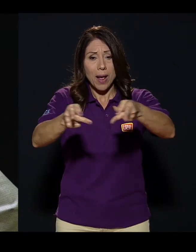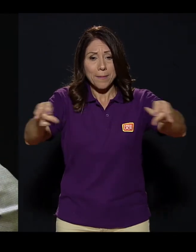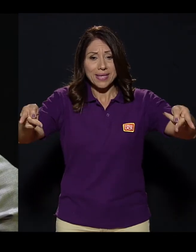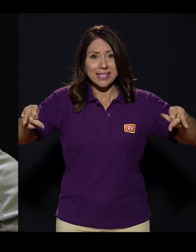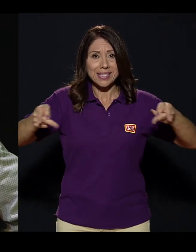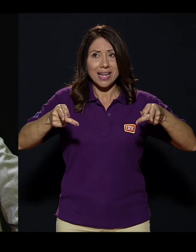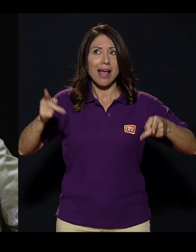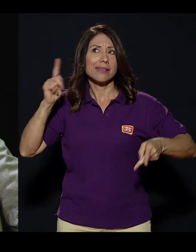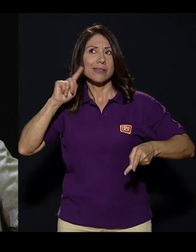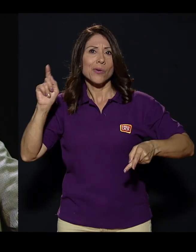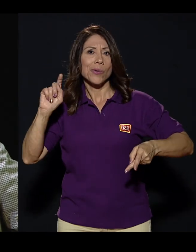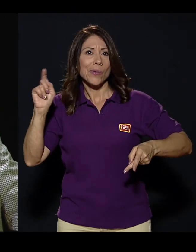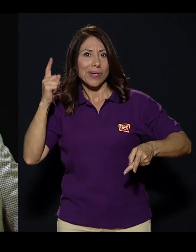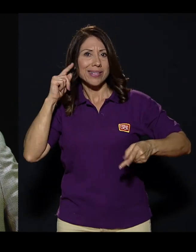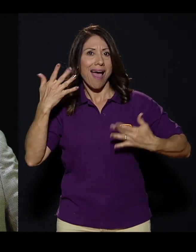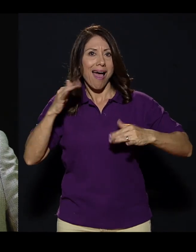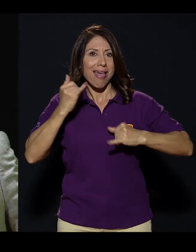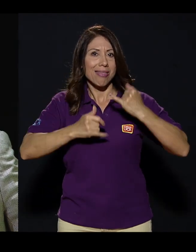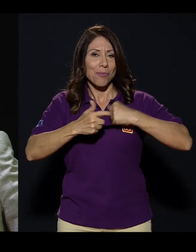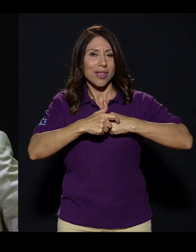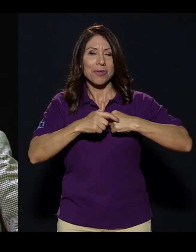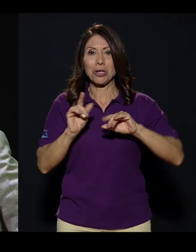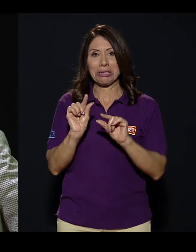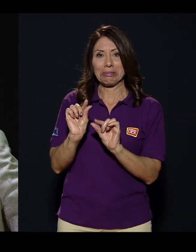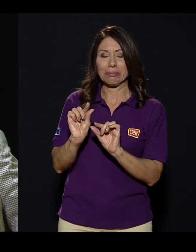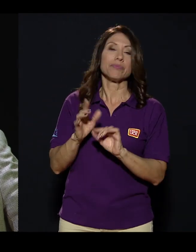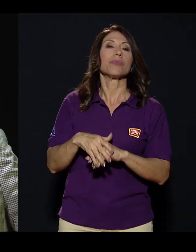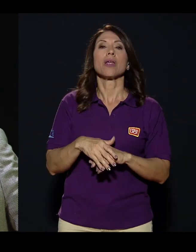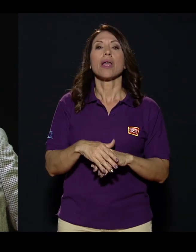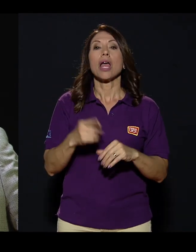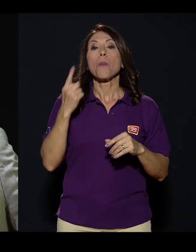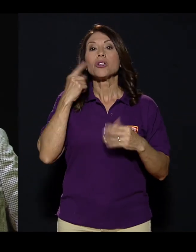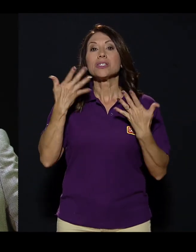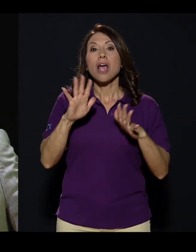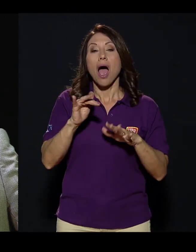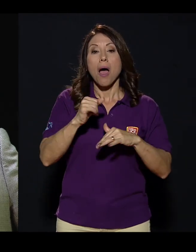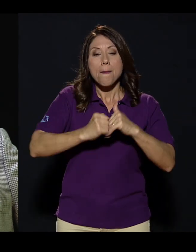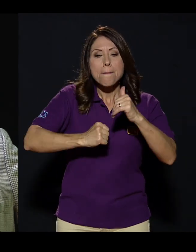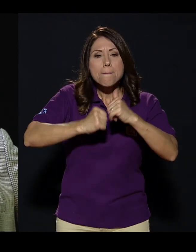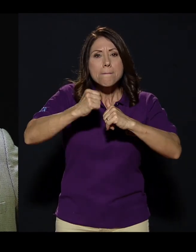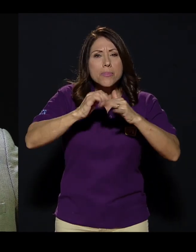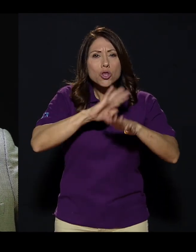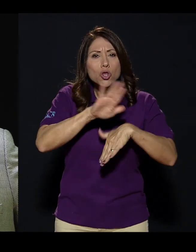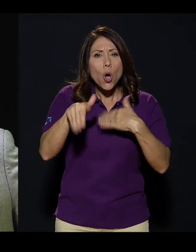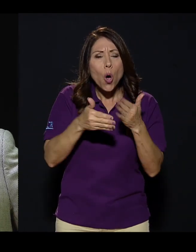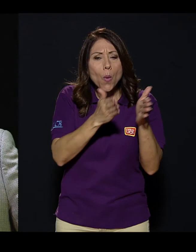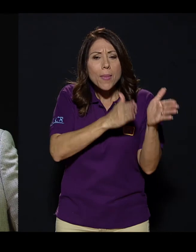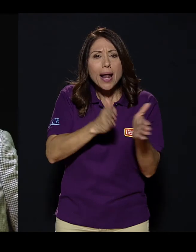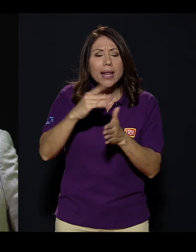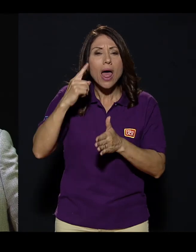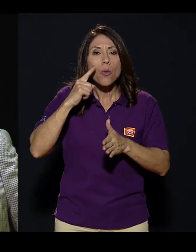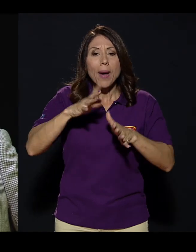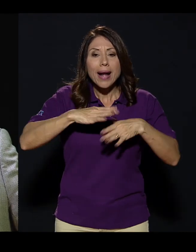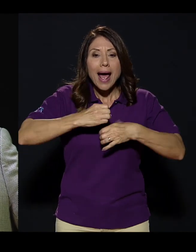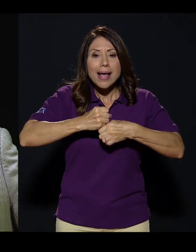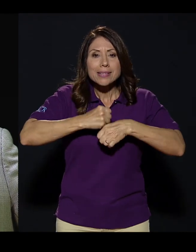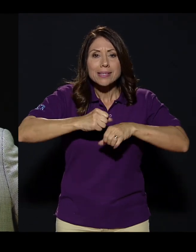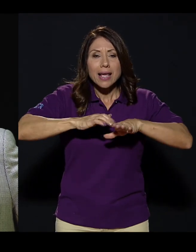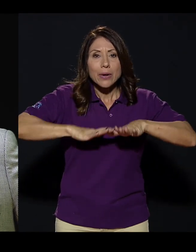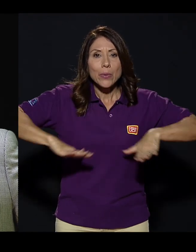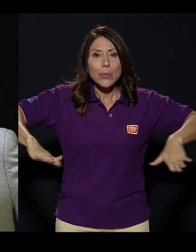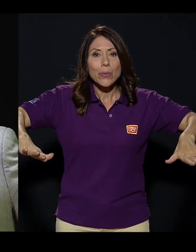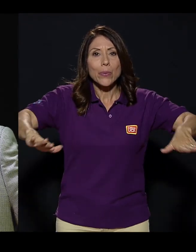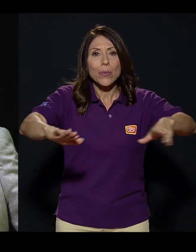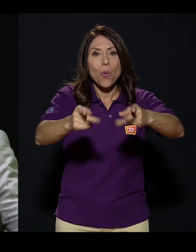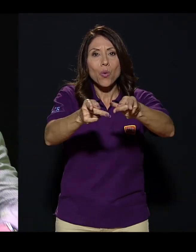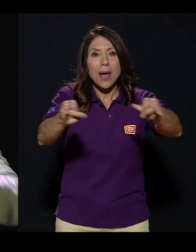íbamos a comenzar a construir, en la zona que se hacía la construcción, el suelo era muy sedimentoso. Uno